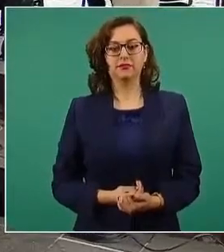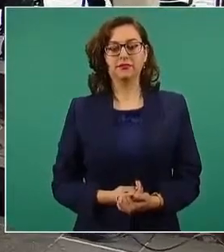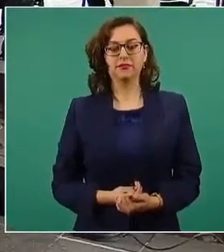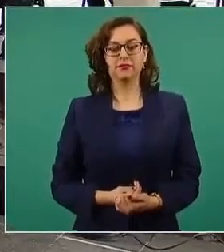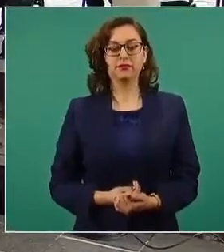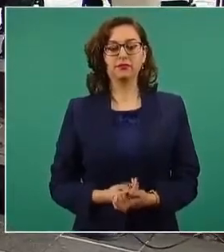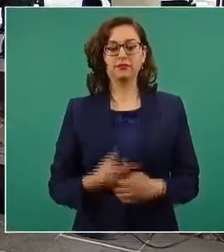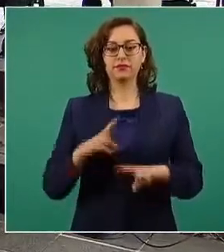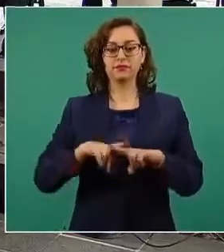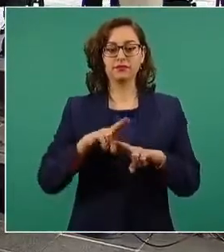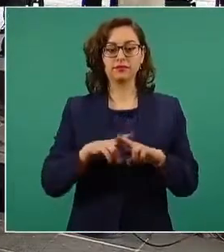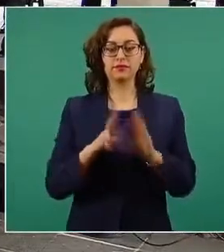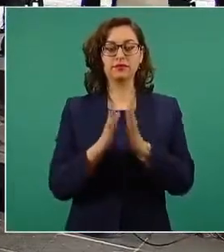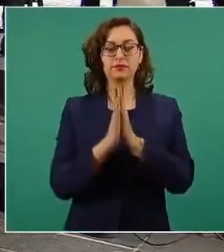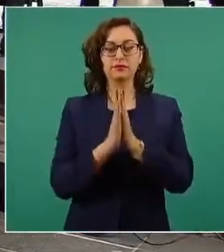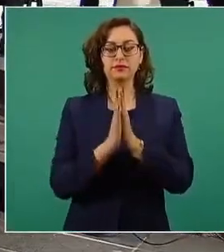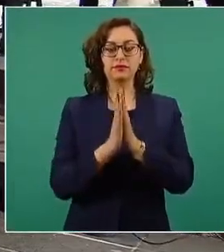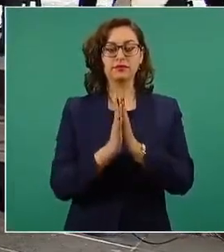Favor de tomar asiento.